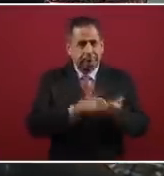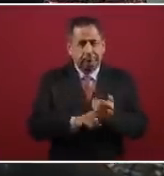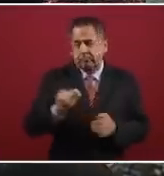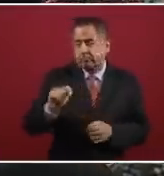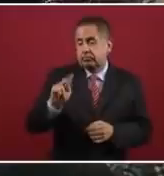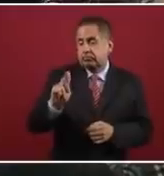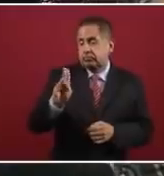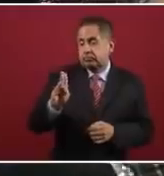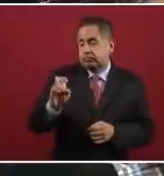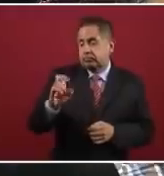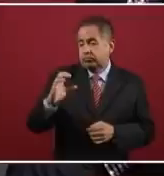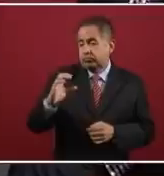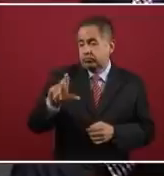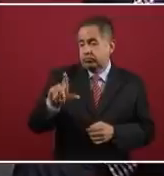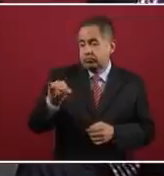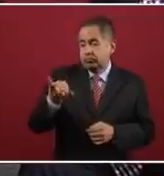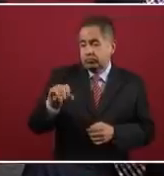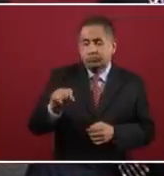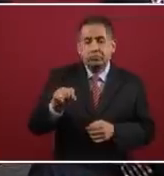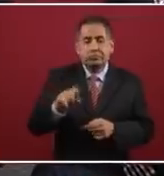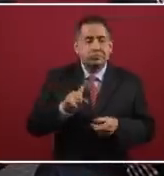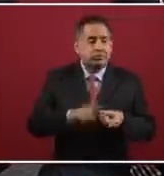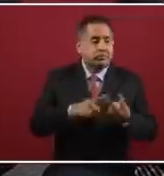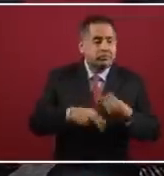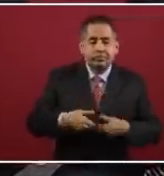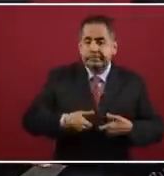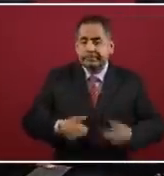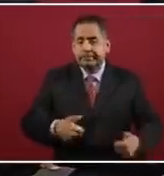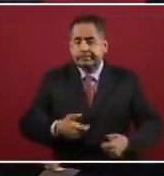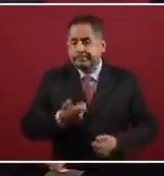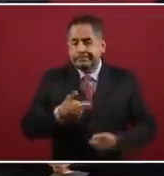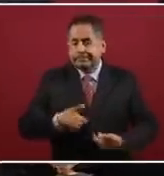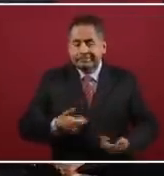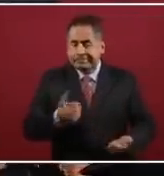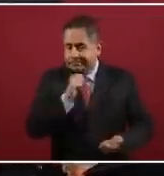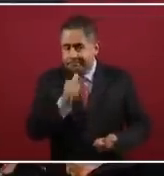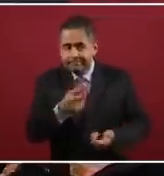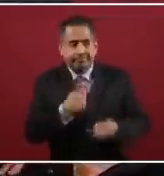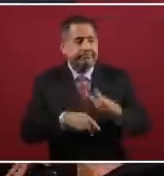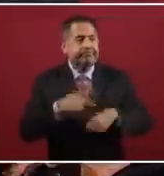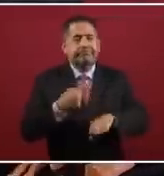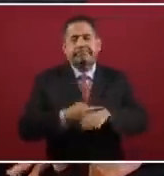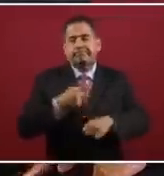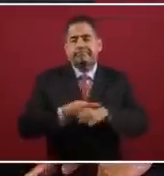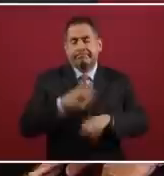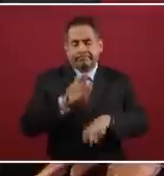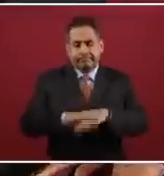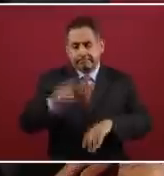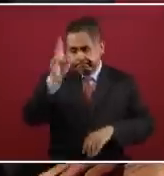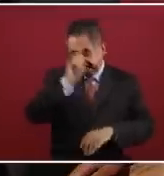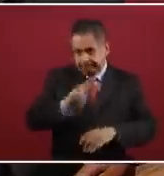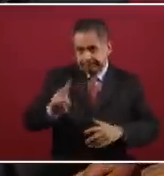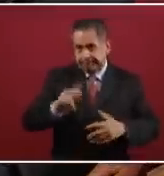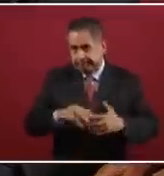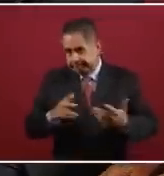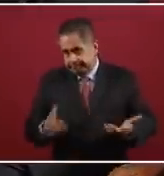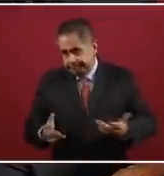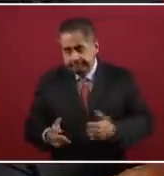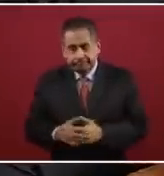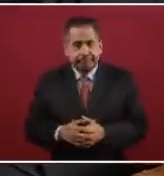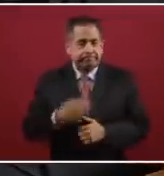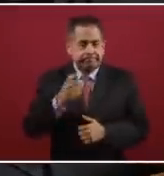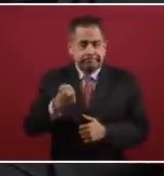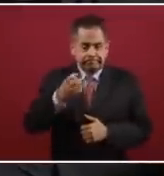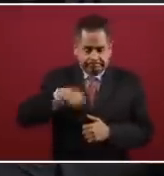tuberculosis producida por hambre en nuestro país. De ahí que se haya tomado